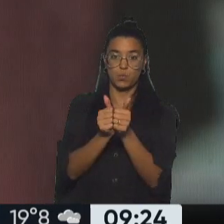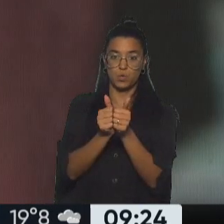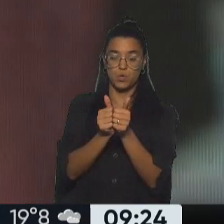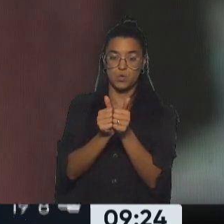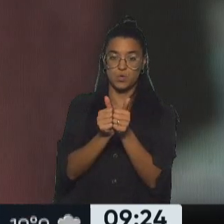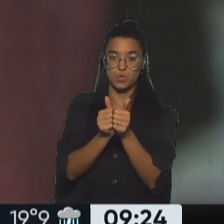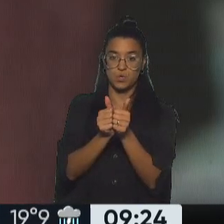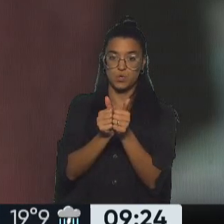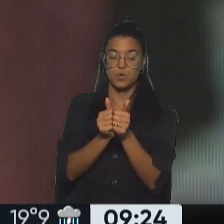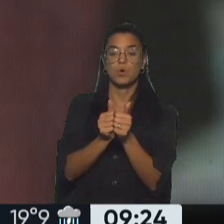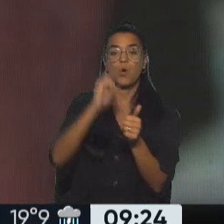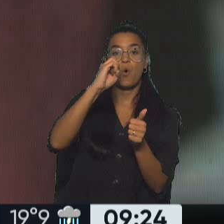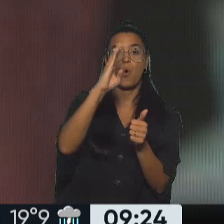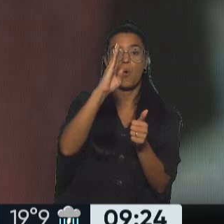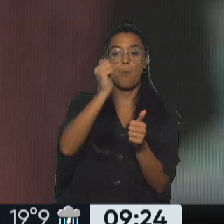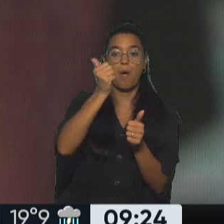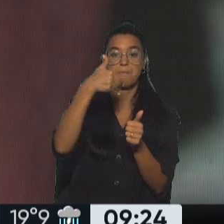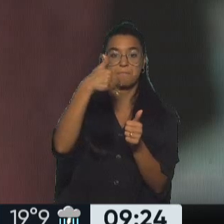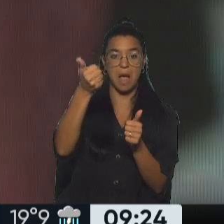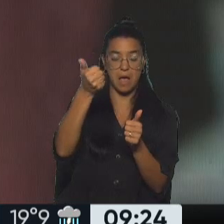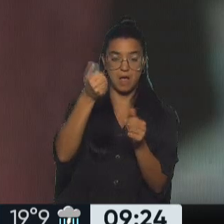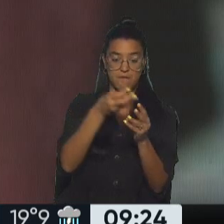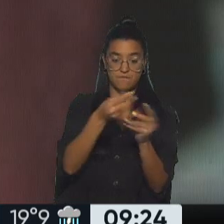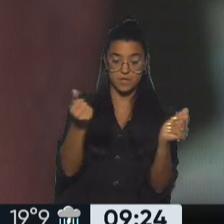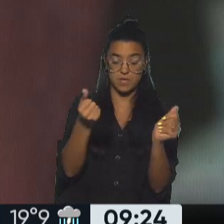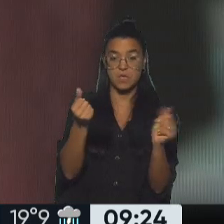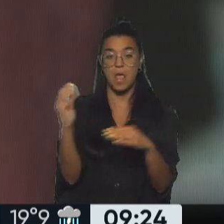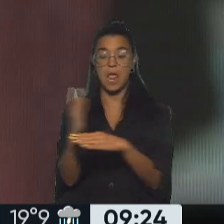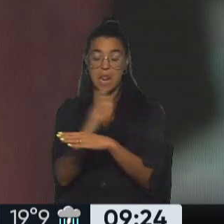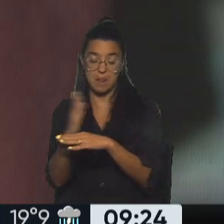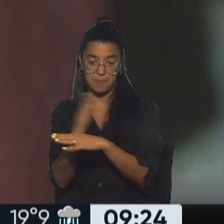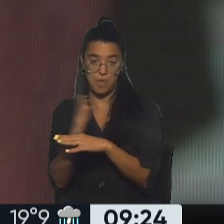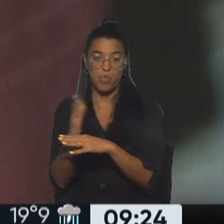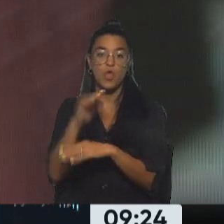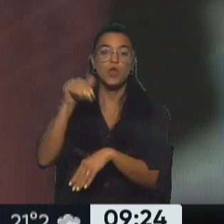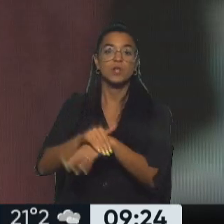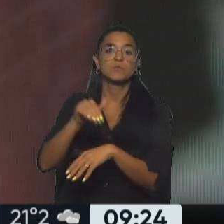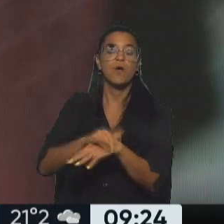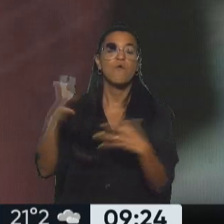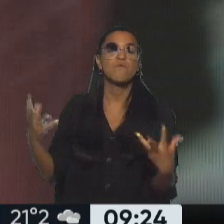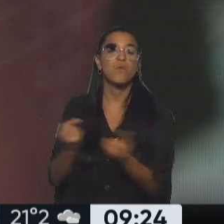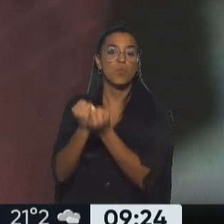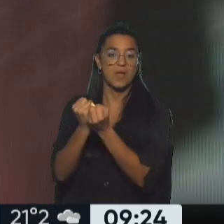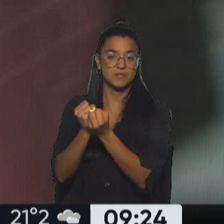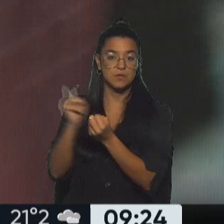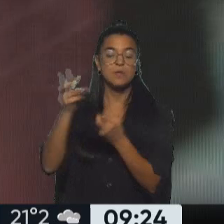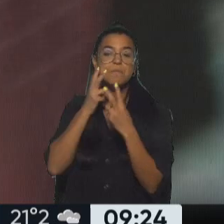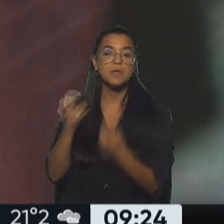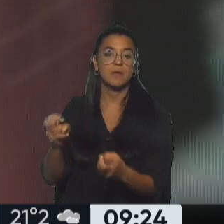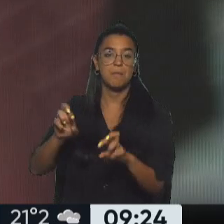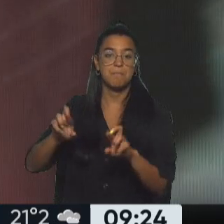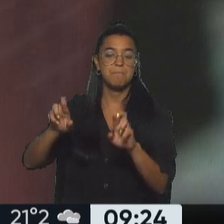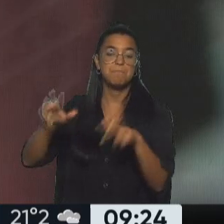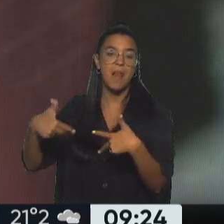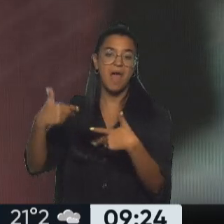a el Barack Obama y entremedio estuvo a cargo de una fundación que investigaba política